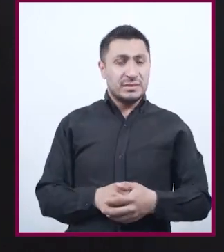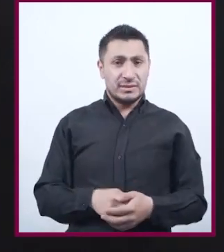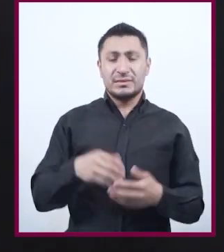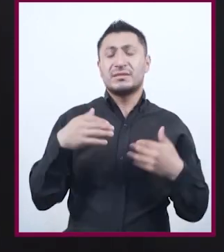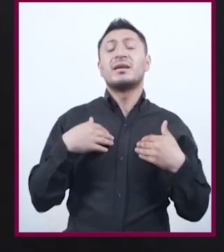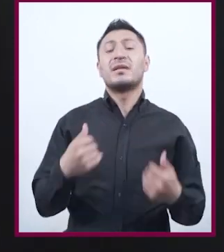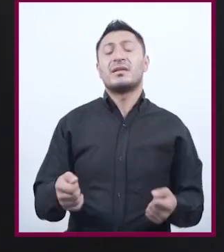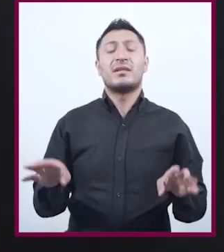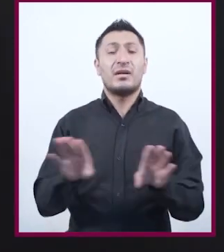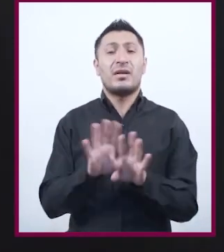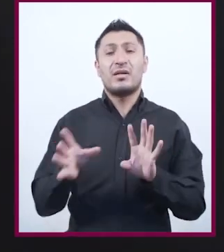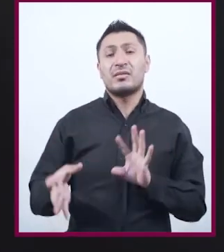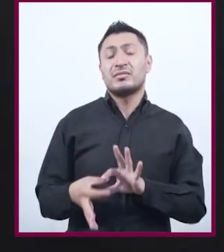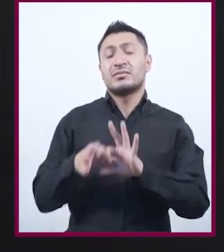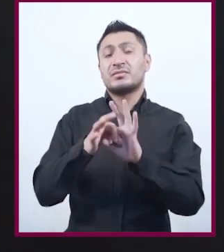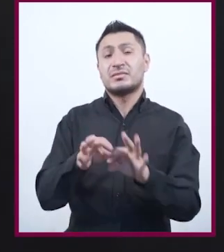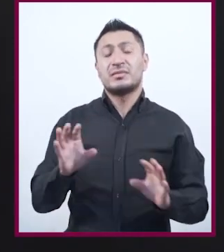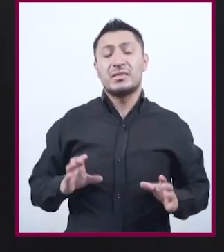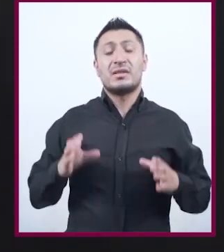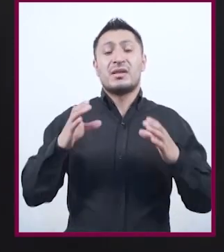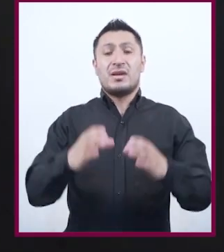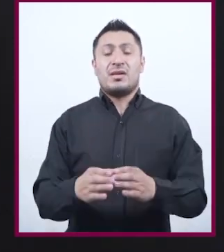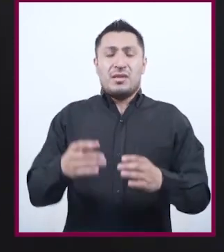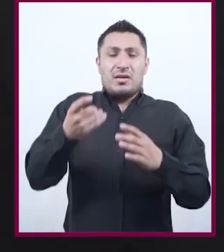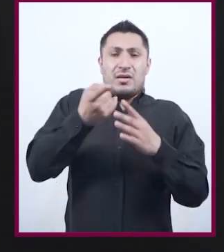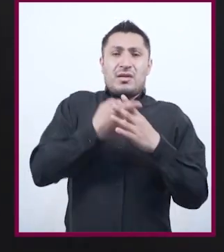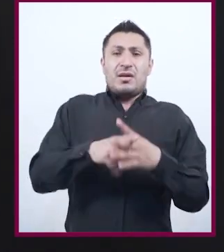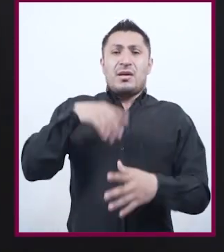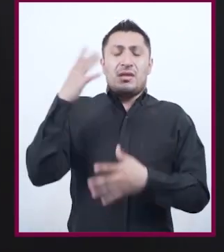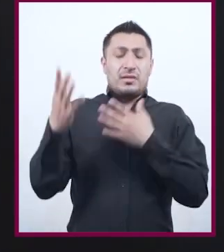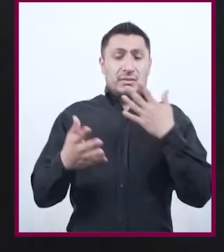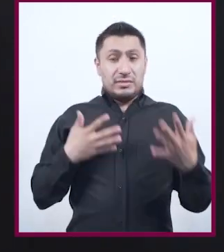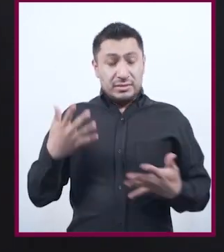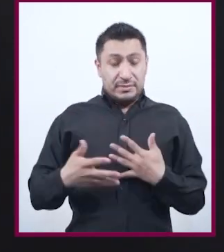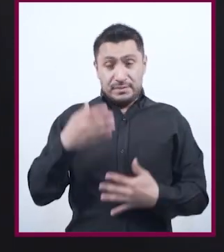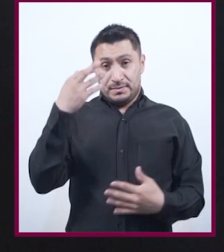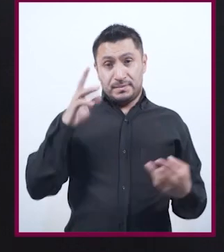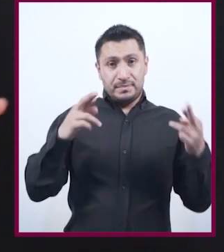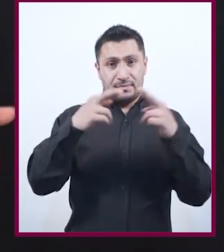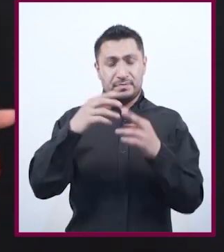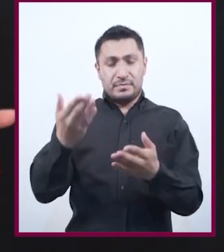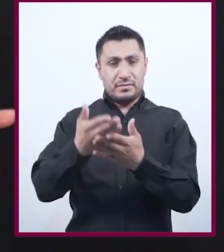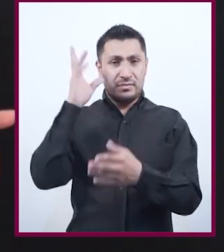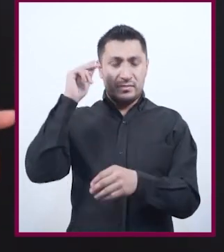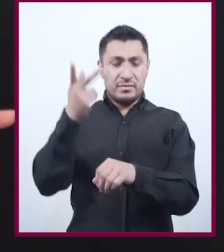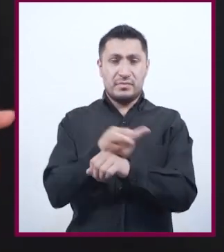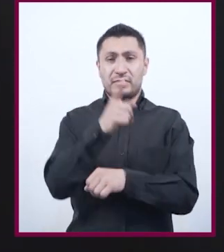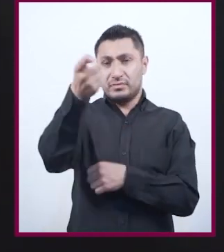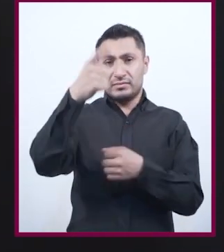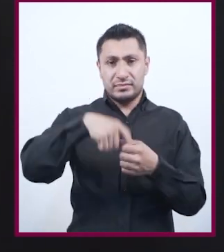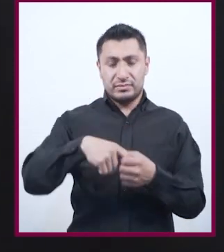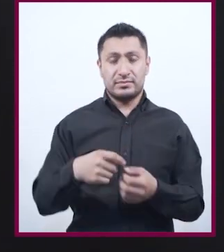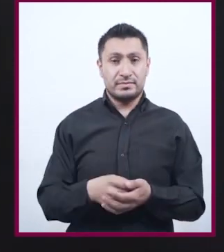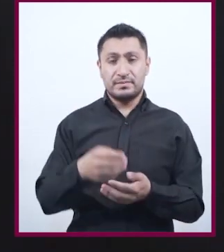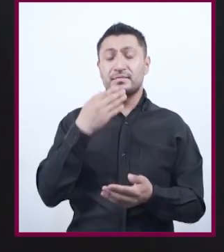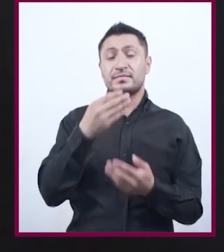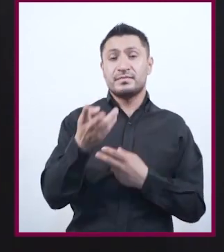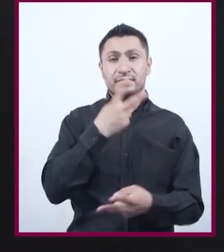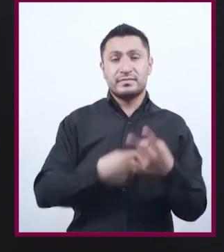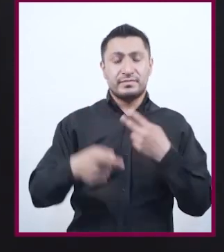para entender cómo se puede unir una comunidad a partir de una celebración religiosa. El pasado no ha pasado,